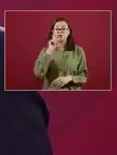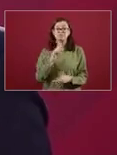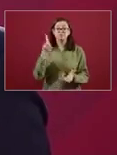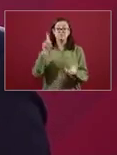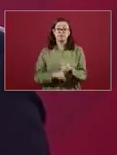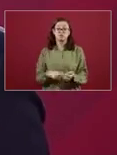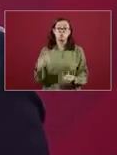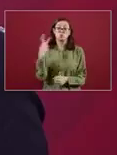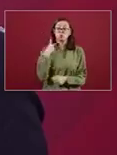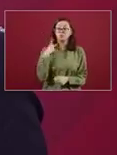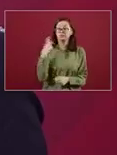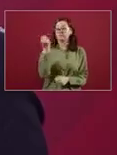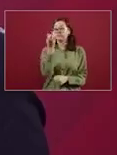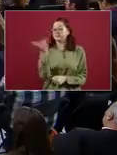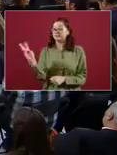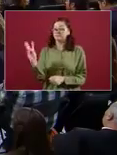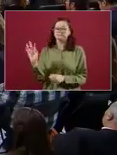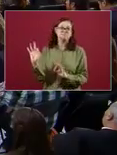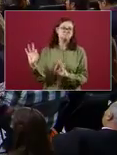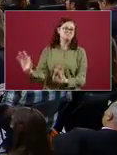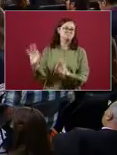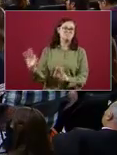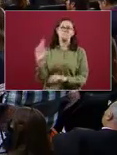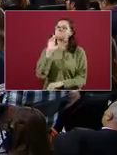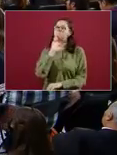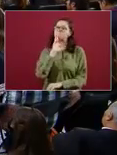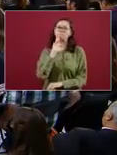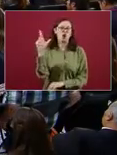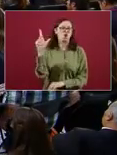terreno de la política en el mundo.